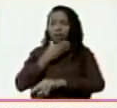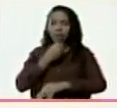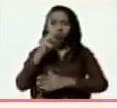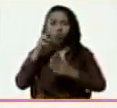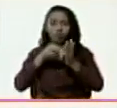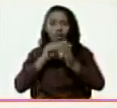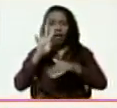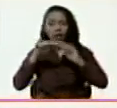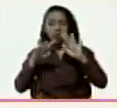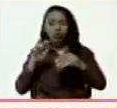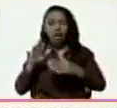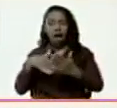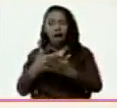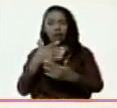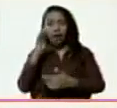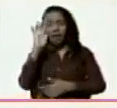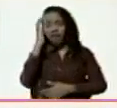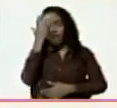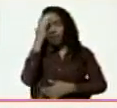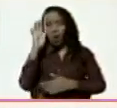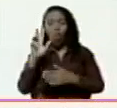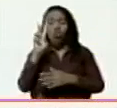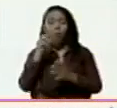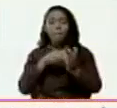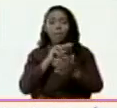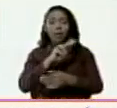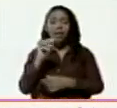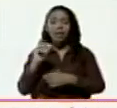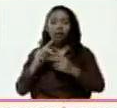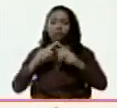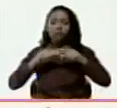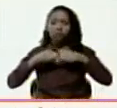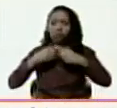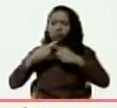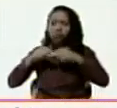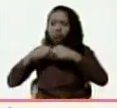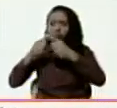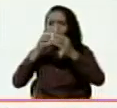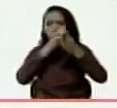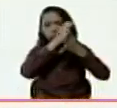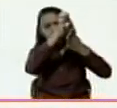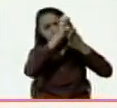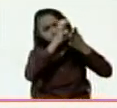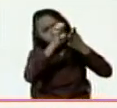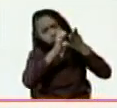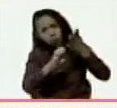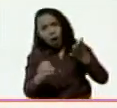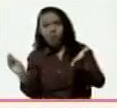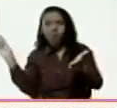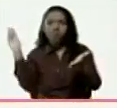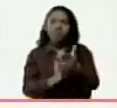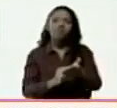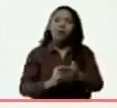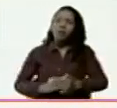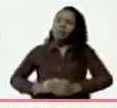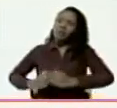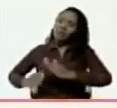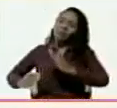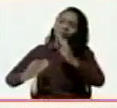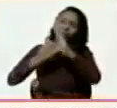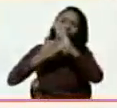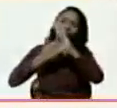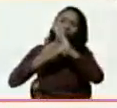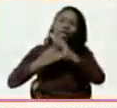febrero 2020 se han ido han ido tejiendo una estructura para imposibilitar el